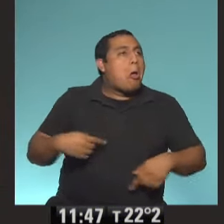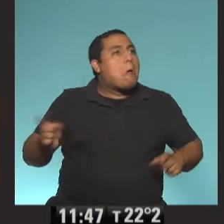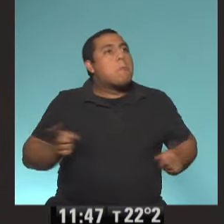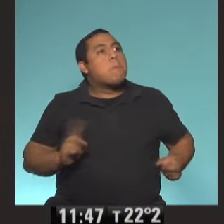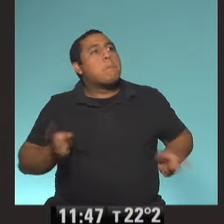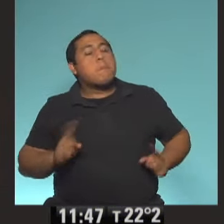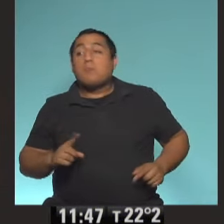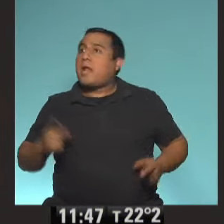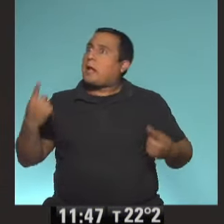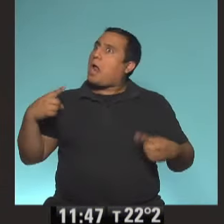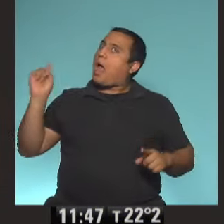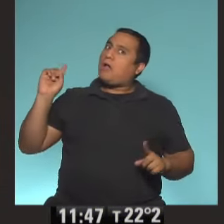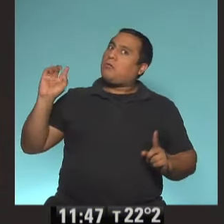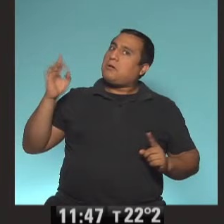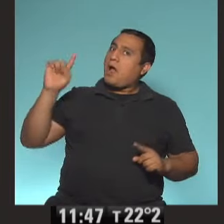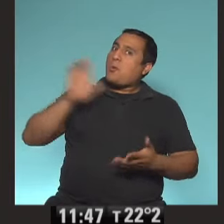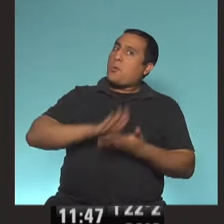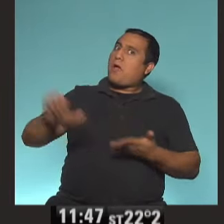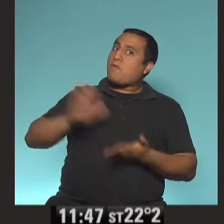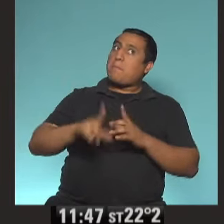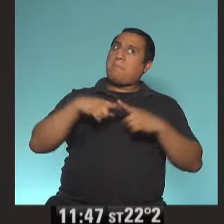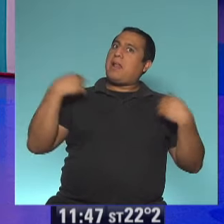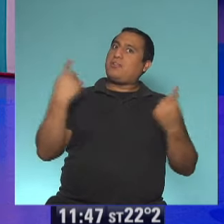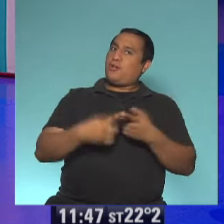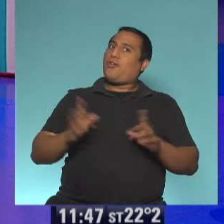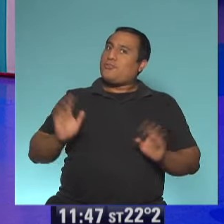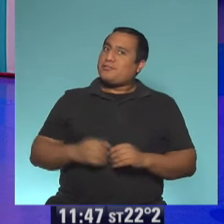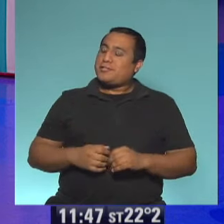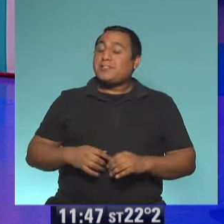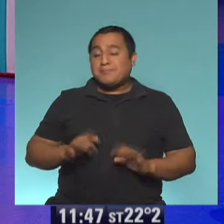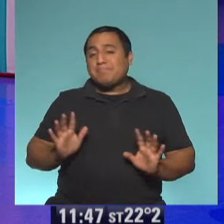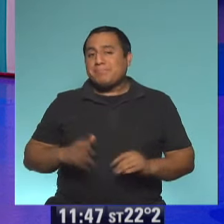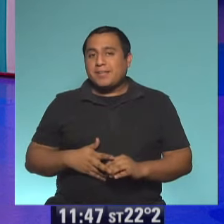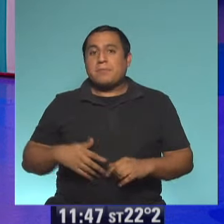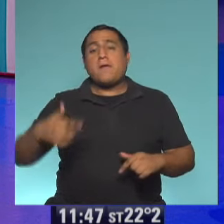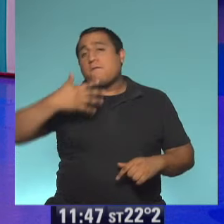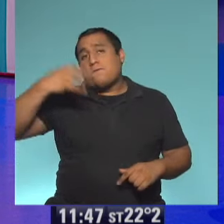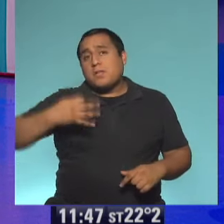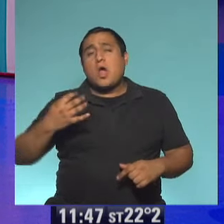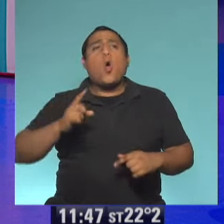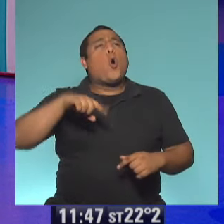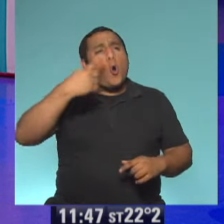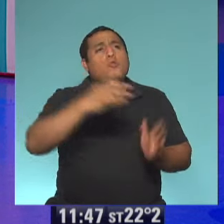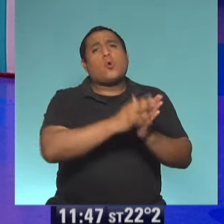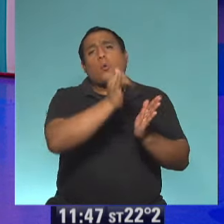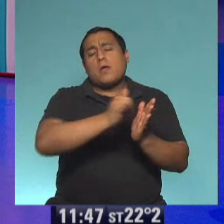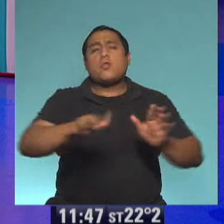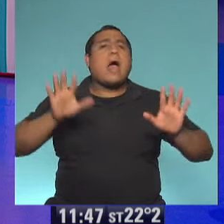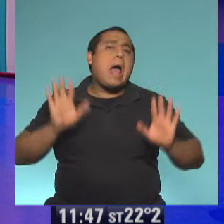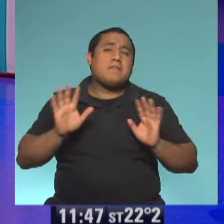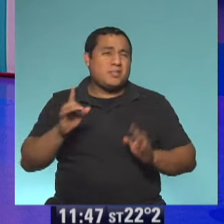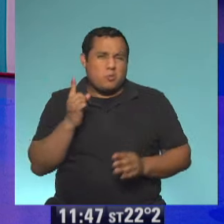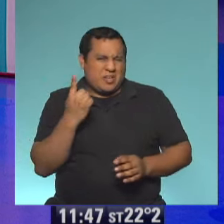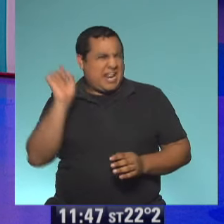No. Rarísimo, ¿no? Algo nuevo para todos y para todas, entonces. Y que es verdad que hay otros cuentos que también son así de